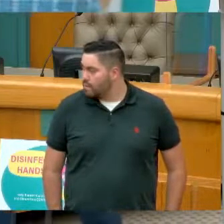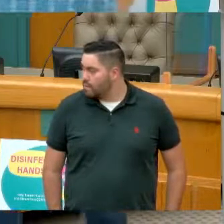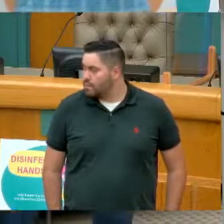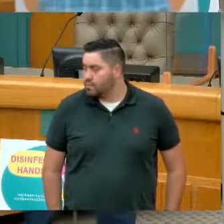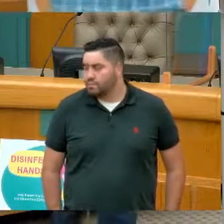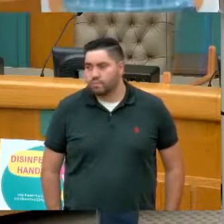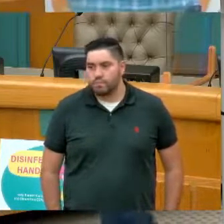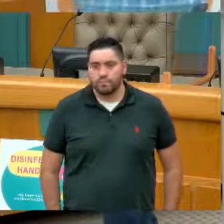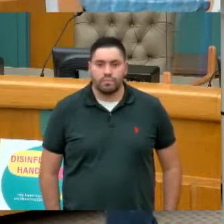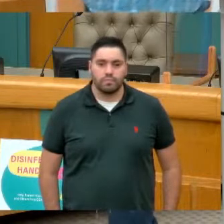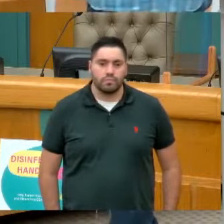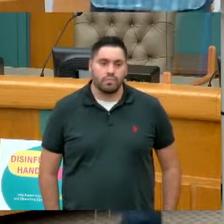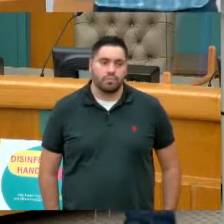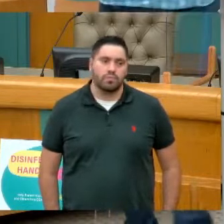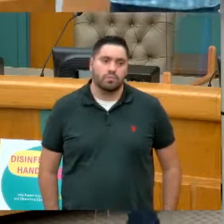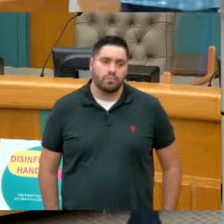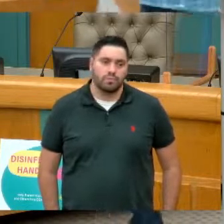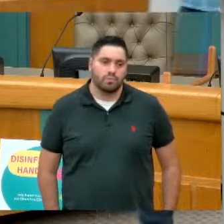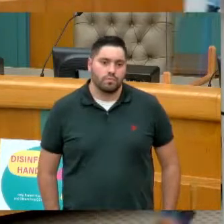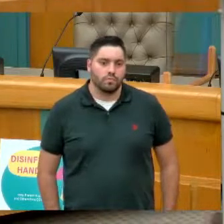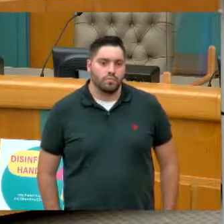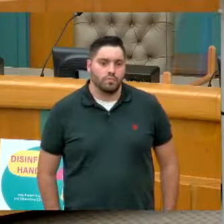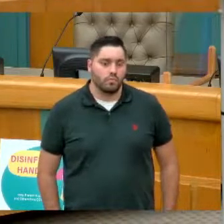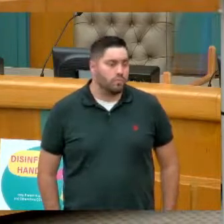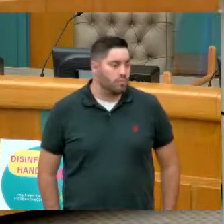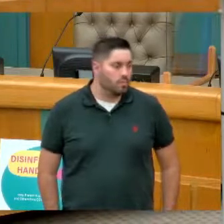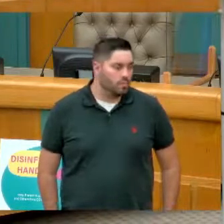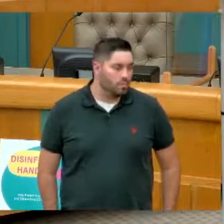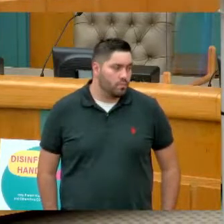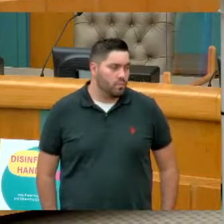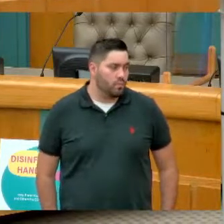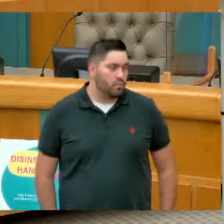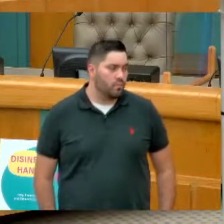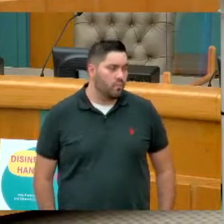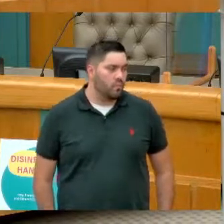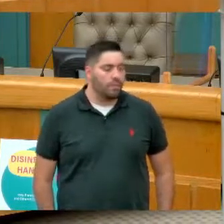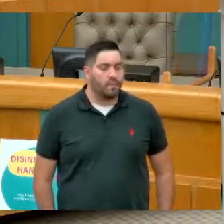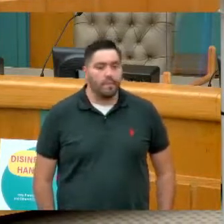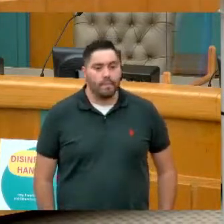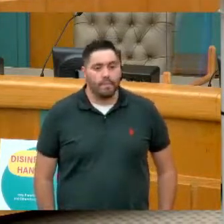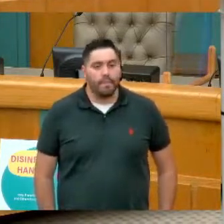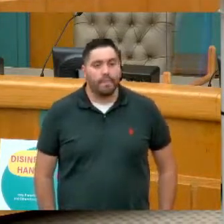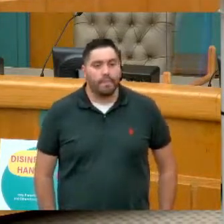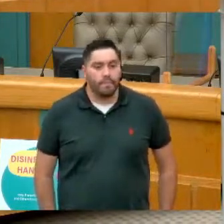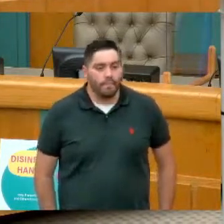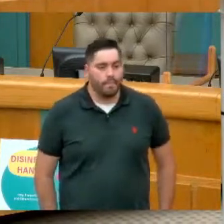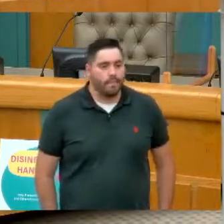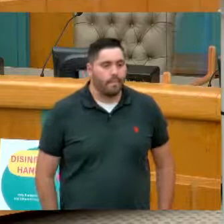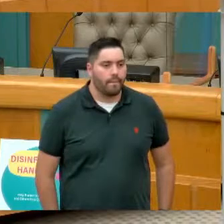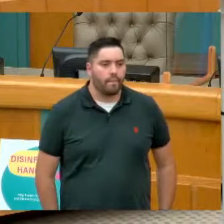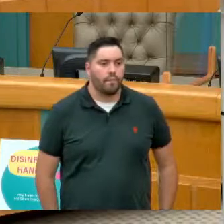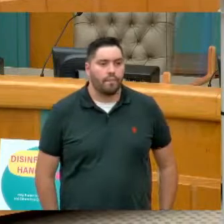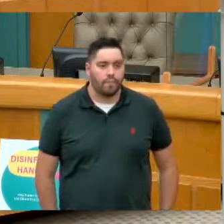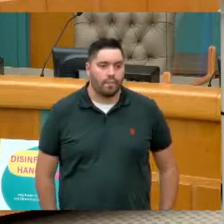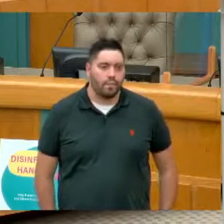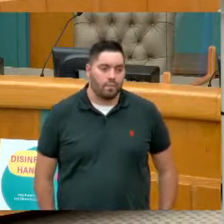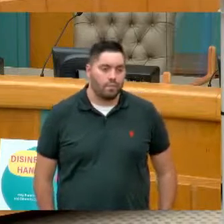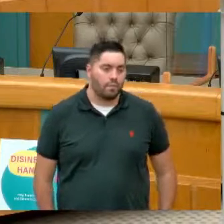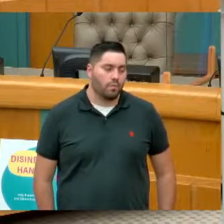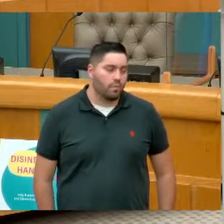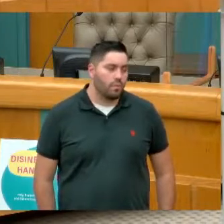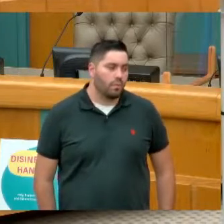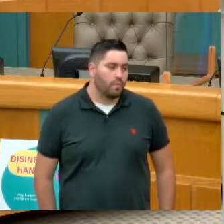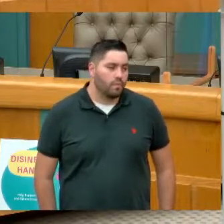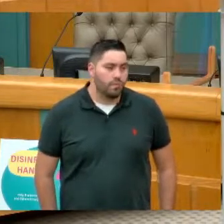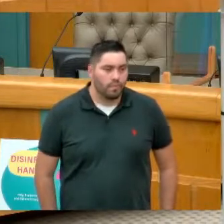para votar por adelantado y 84 lugares el día de la elección. Si puede evitar votar durante la hora pico, también las